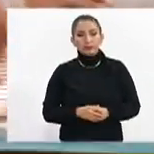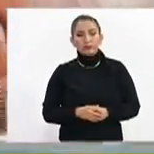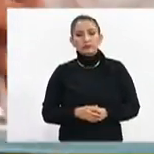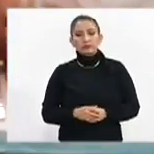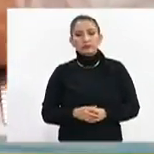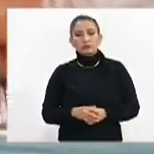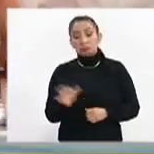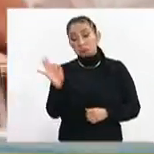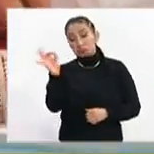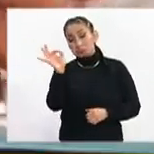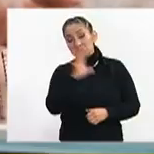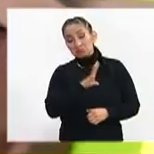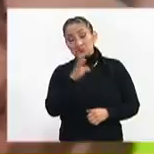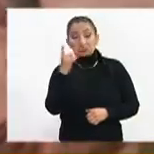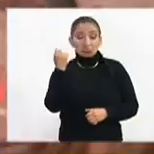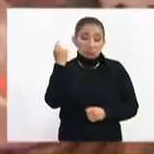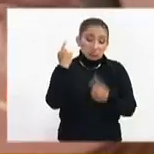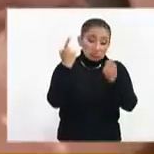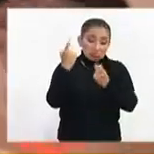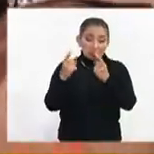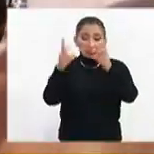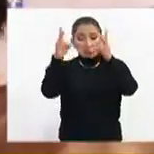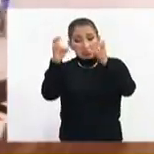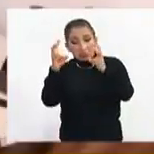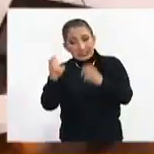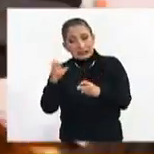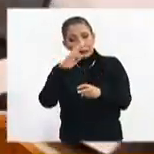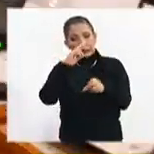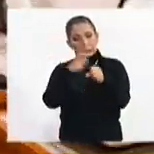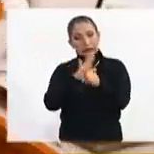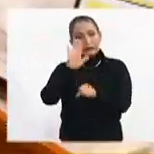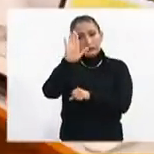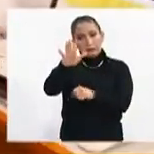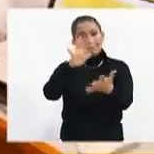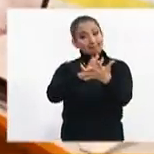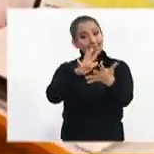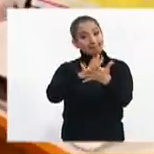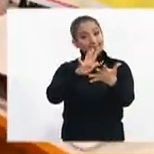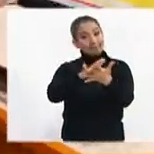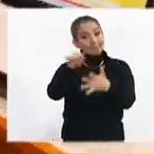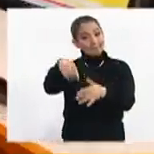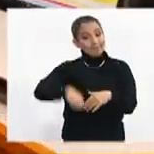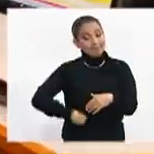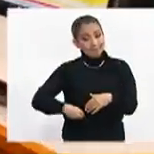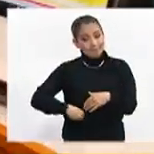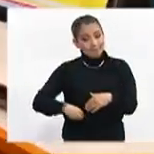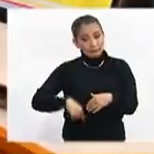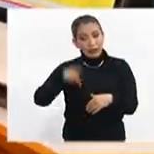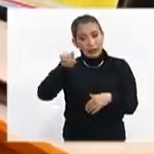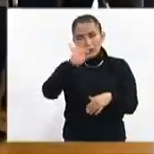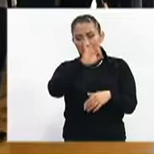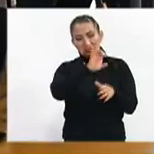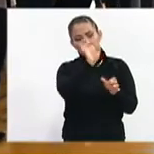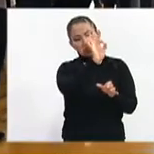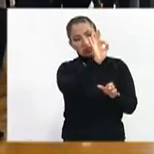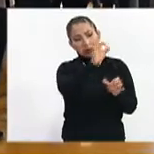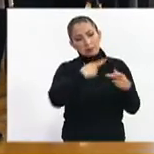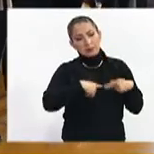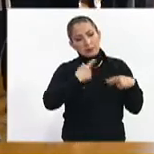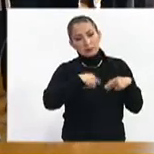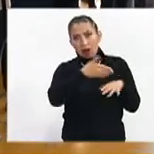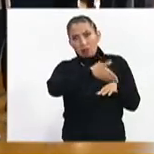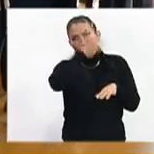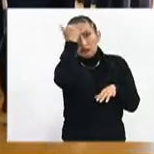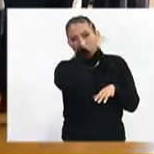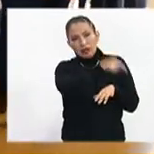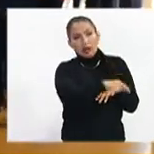pudiera haber en algunos casos responsabilidad penal ya sea de personas que, no sé,